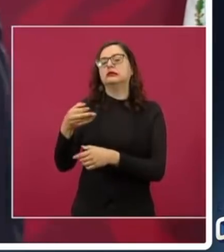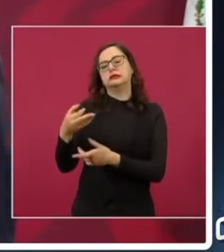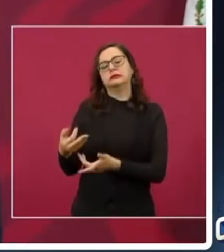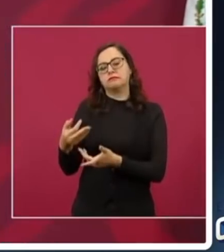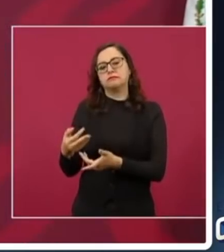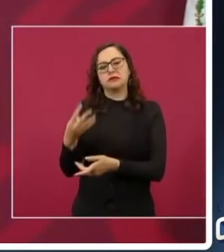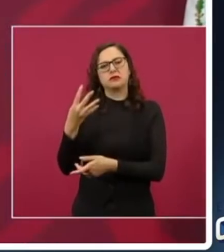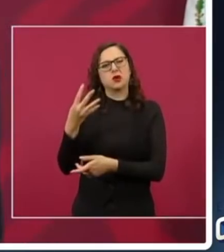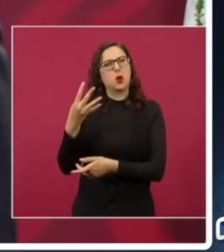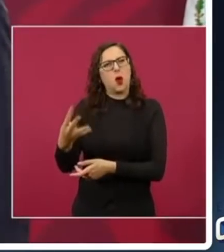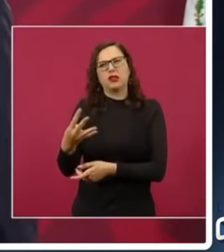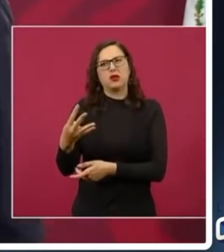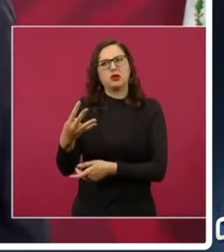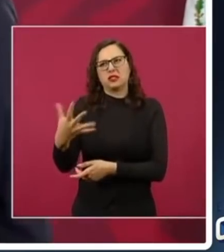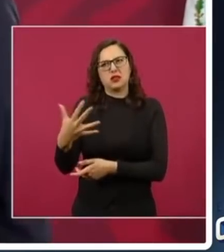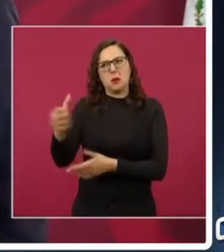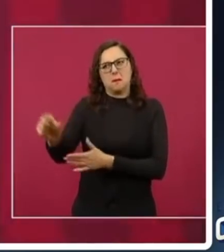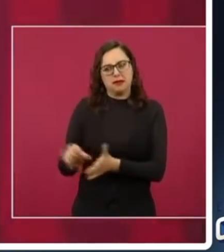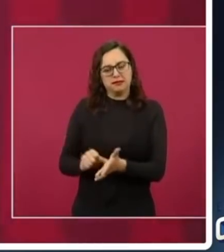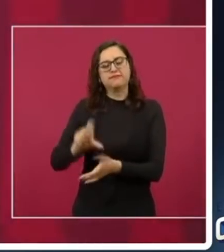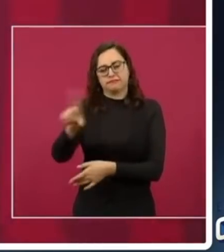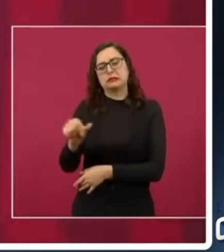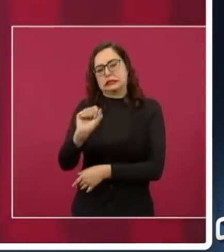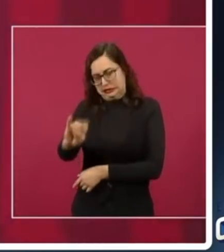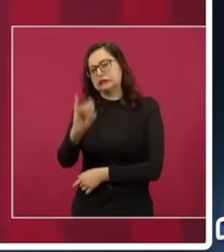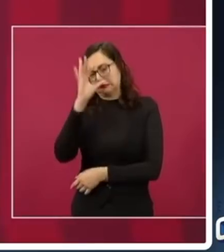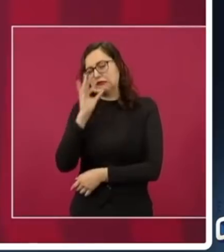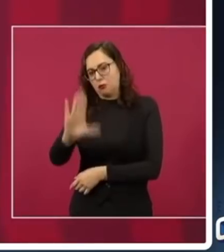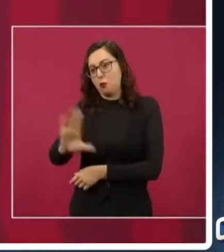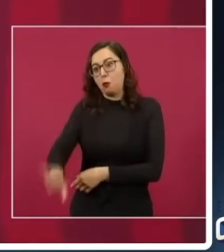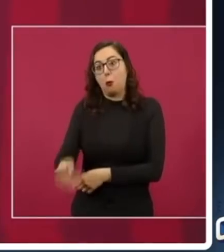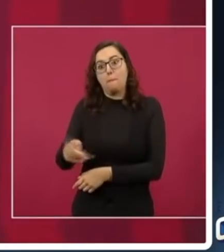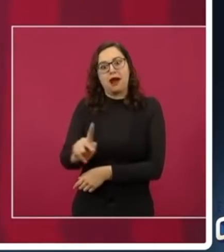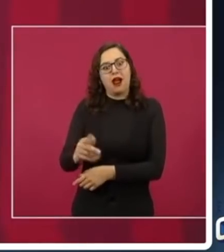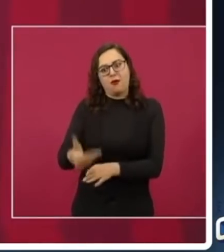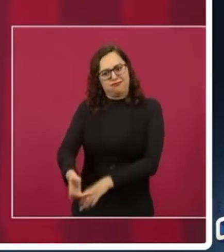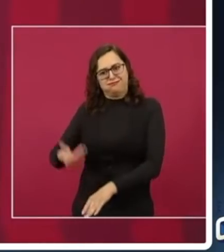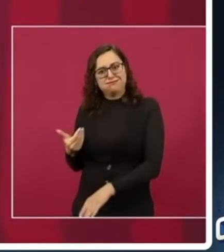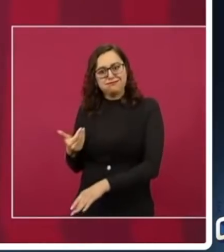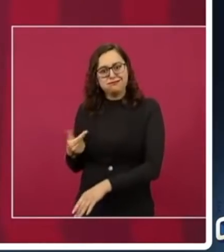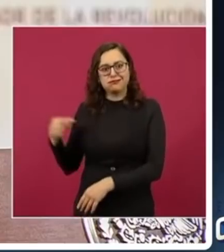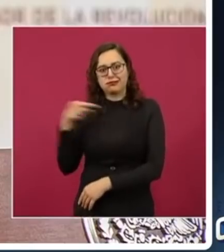Un tiempo después, pero fue el primero en dar a conocer.